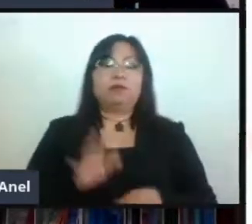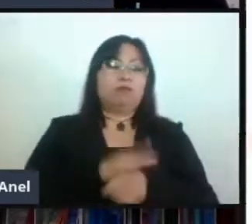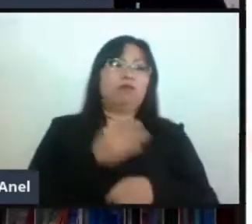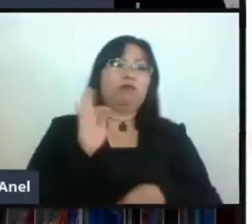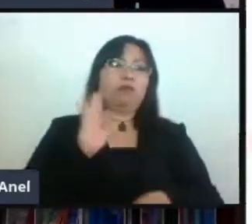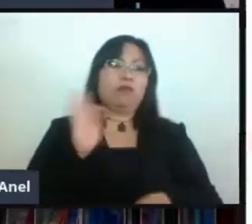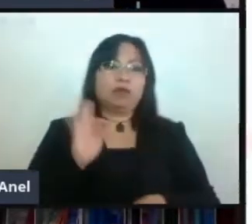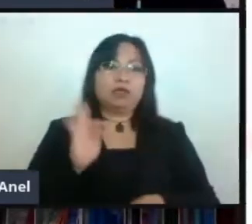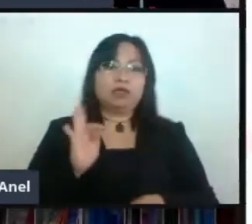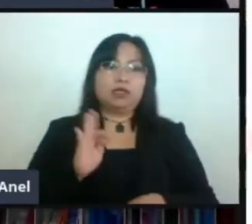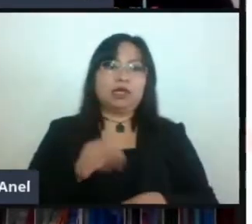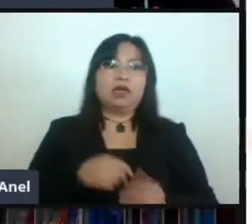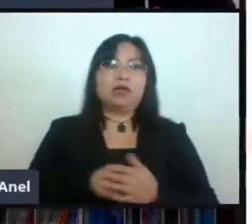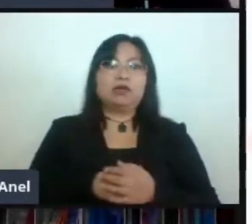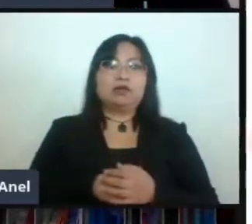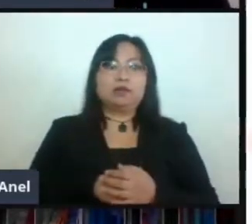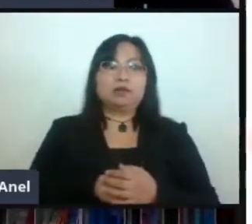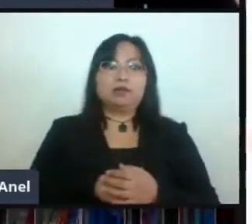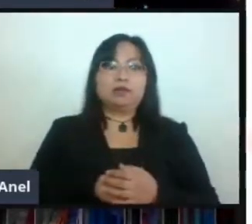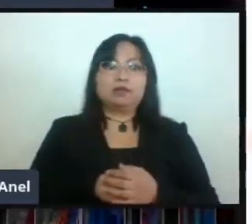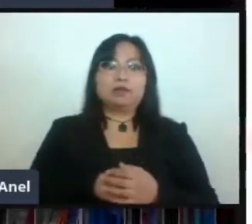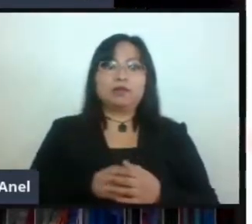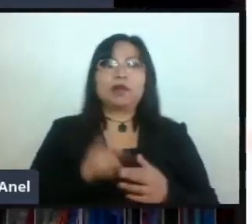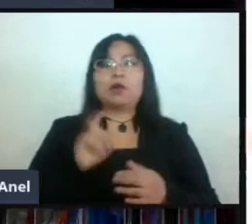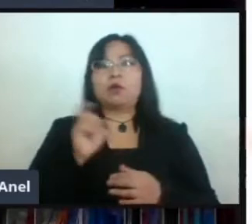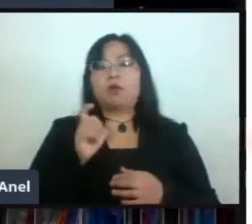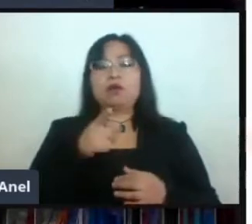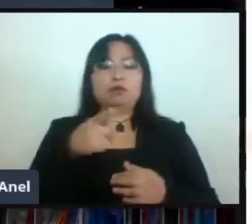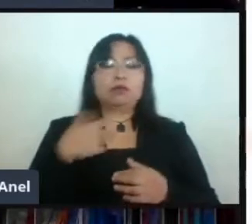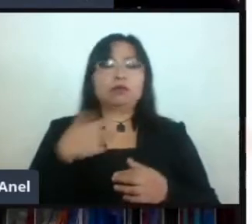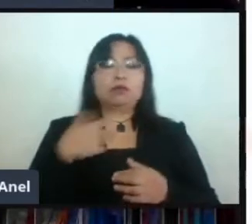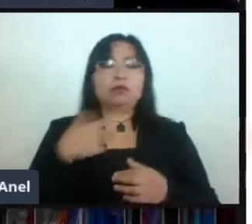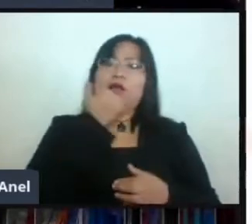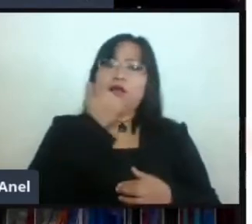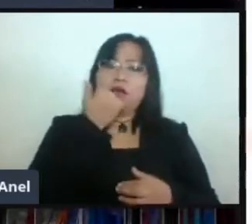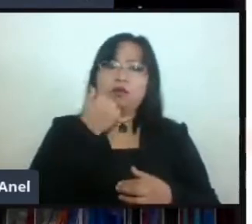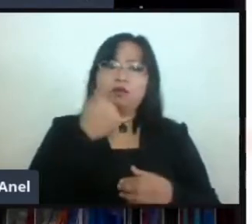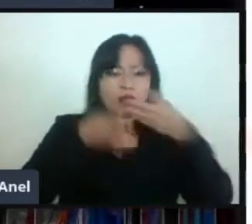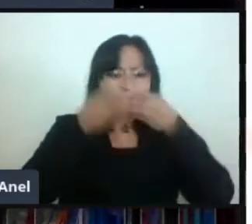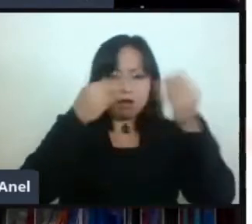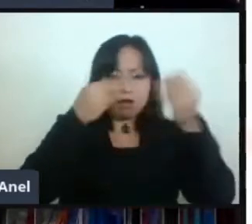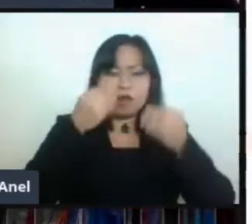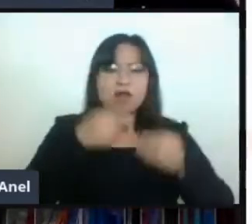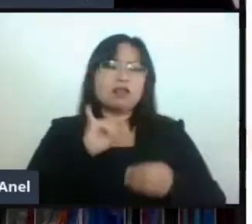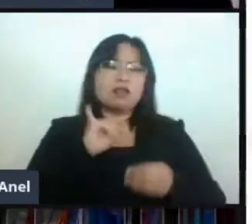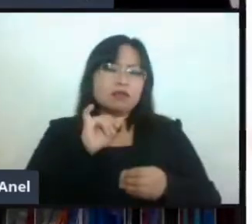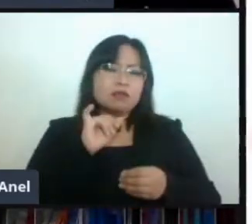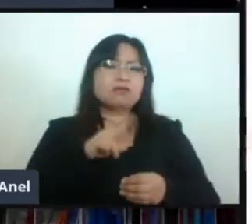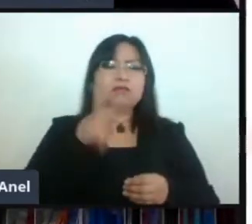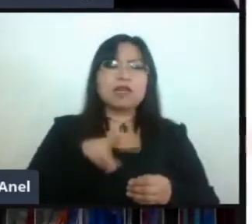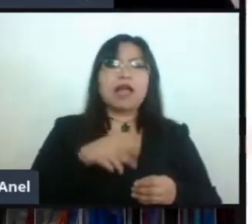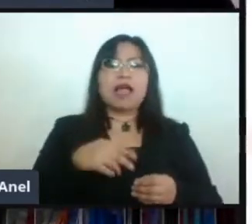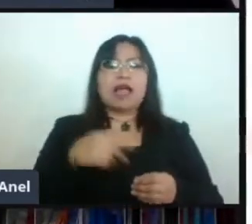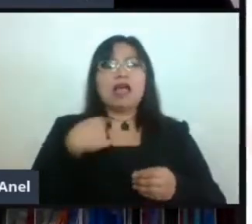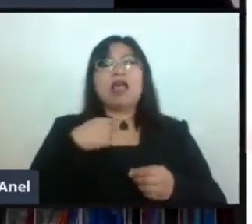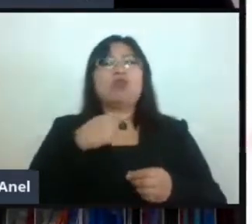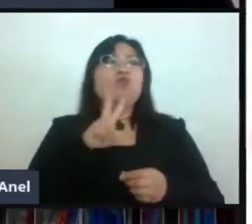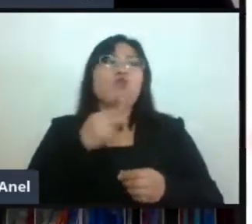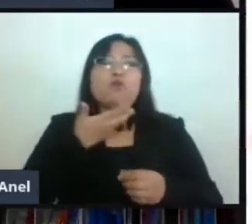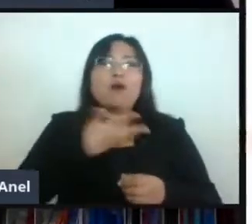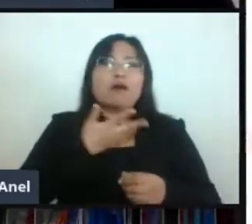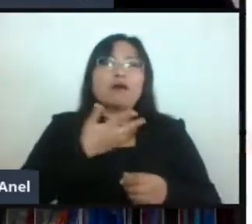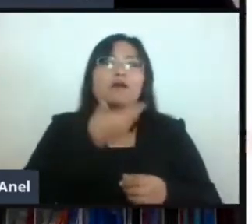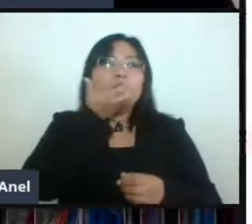es evaluable y qué no es evaluable. Y si vale la pena de cualquier manera esperarnos un poco a que tengamos mayores elementos